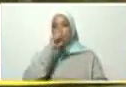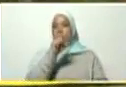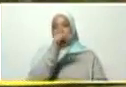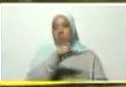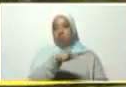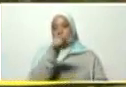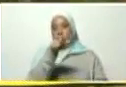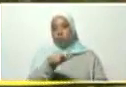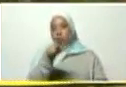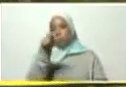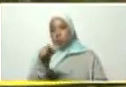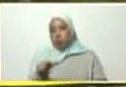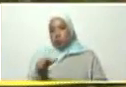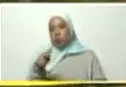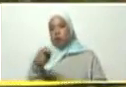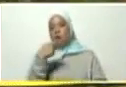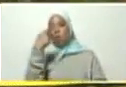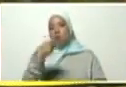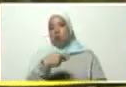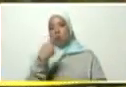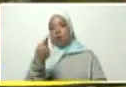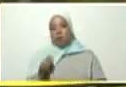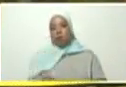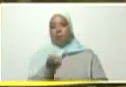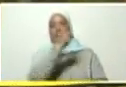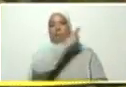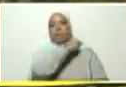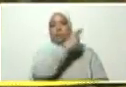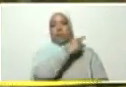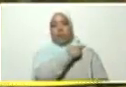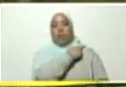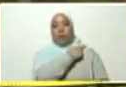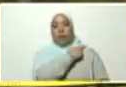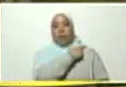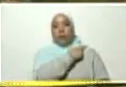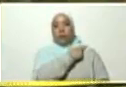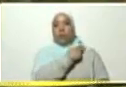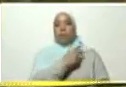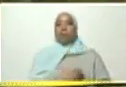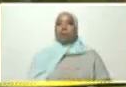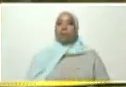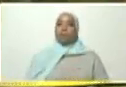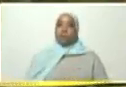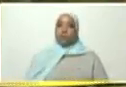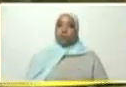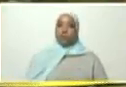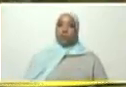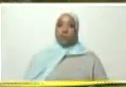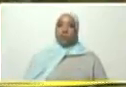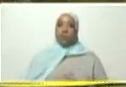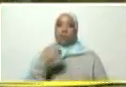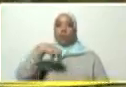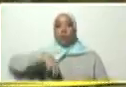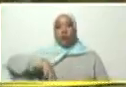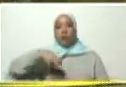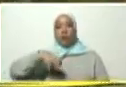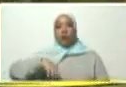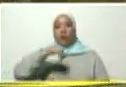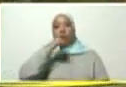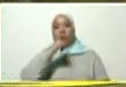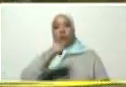dirección política hay particularidades por ejemplo la vicepresidencia indígena tiene presencia en algunos estados en otros